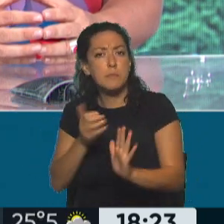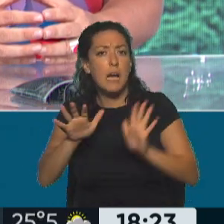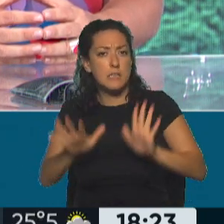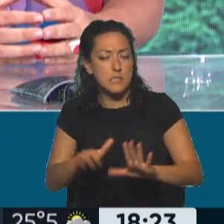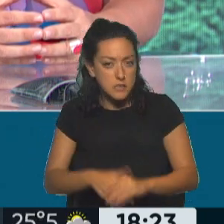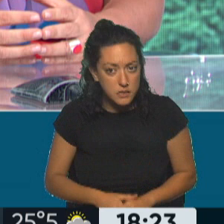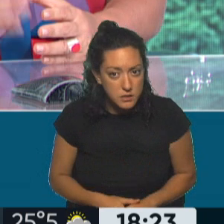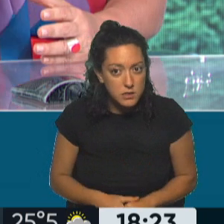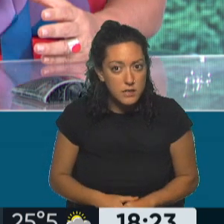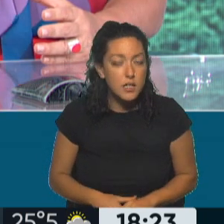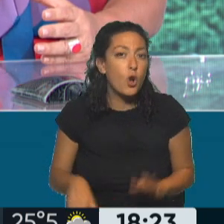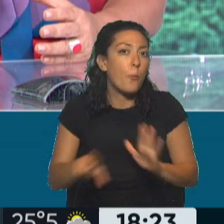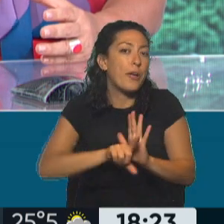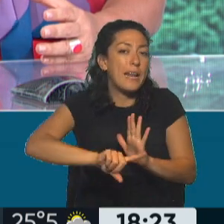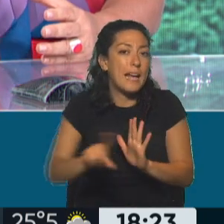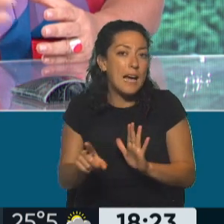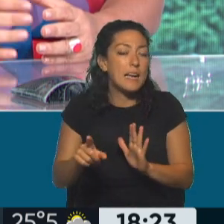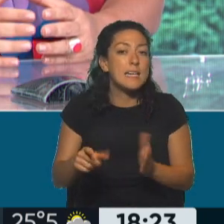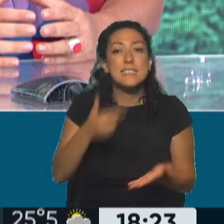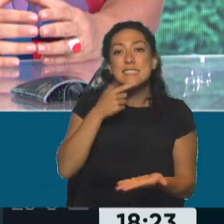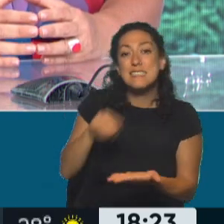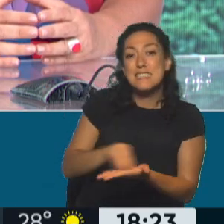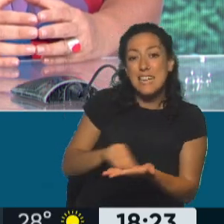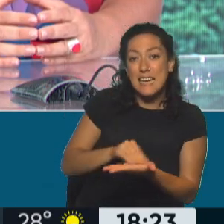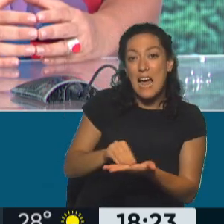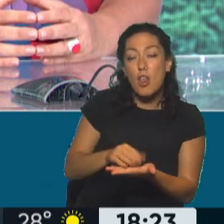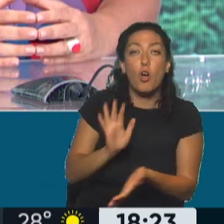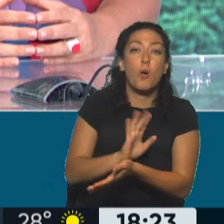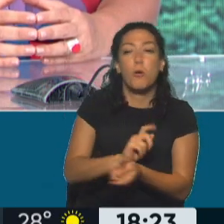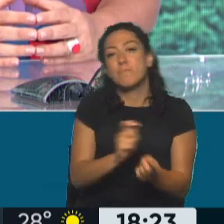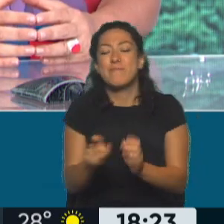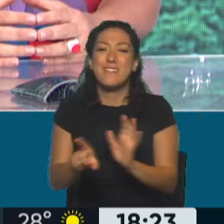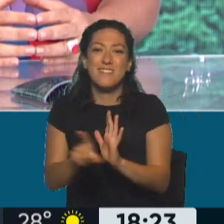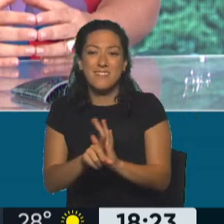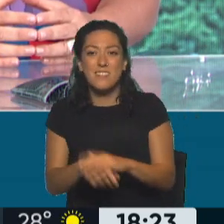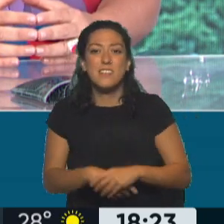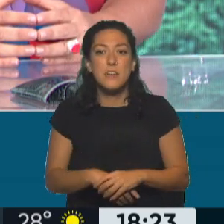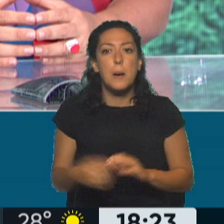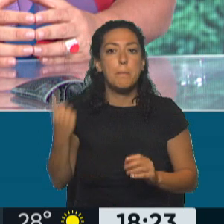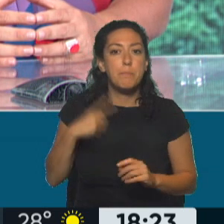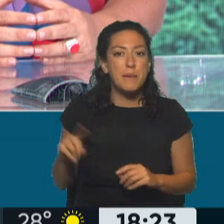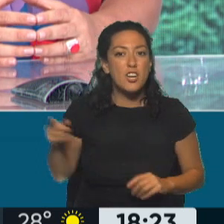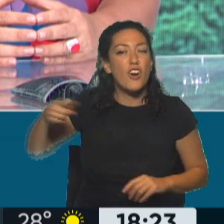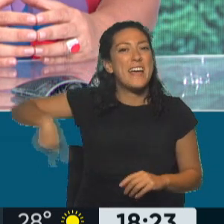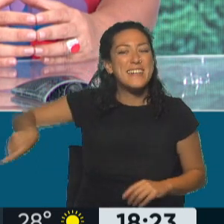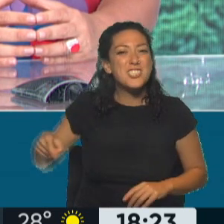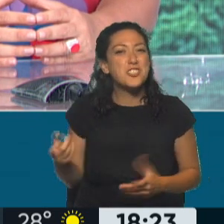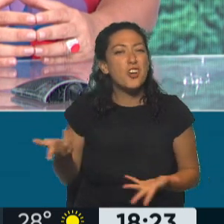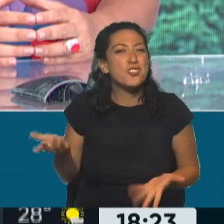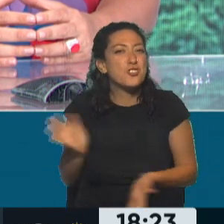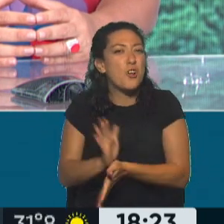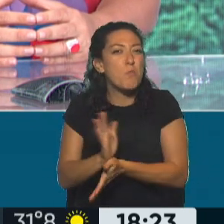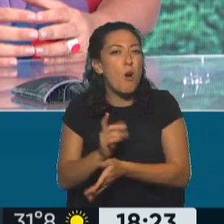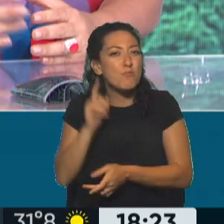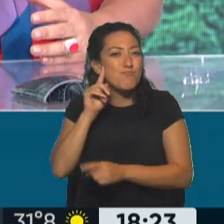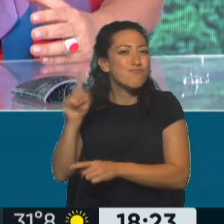manera ilegal. Lo legitimó el Senado. Lo legitimó, pero prima facie ellos carecen de legitimidad de origen por